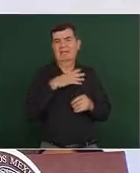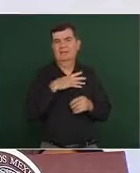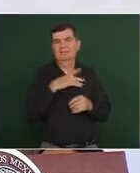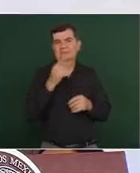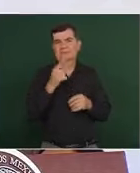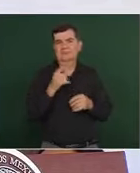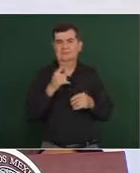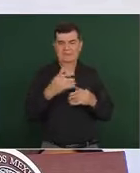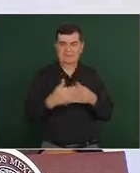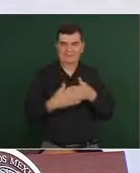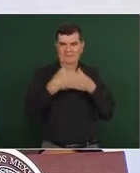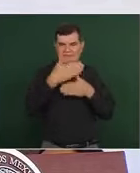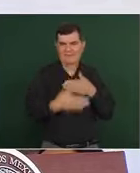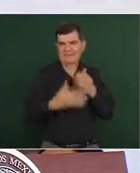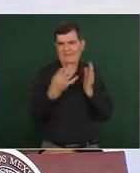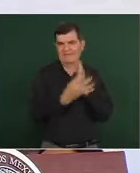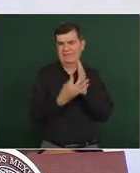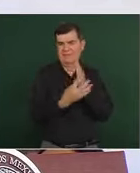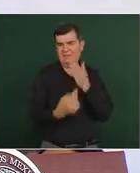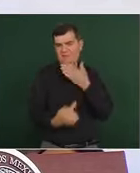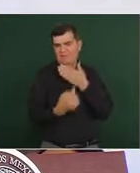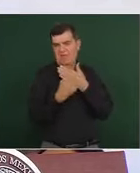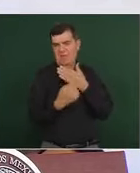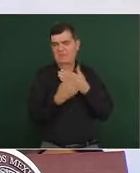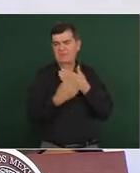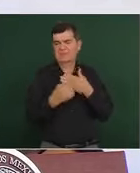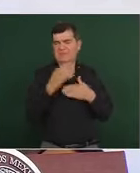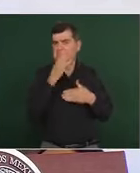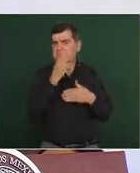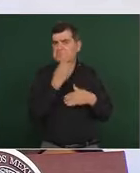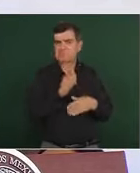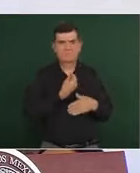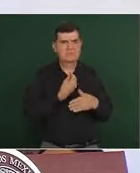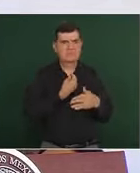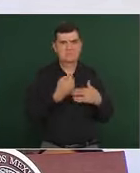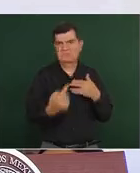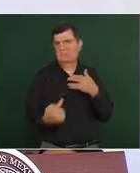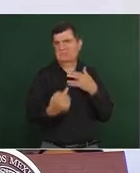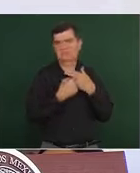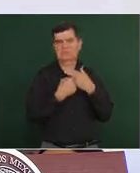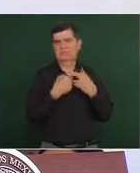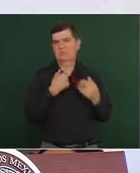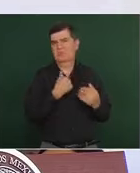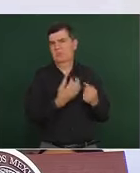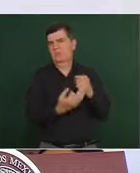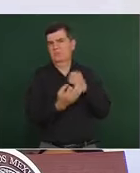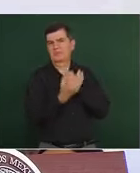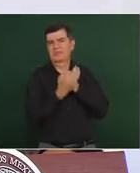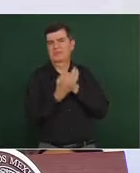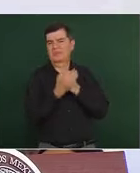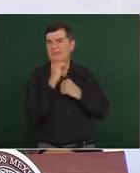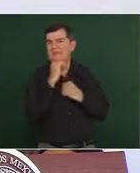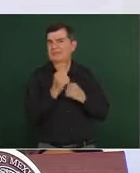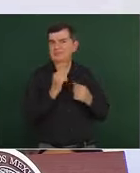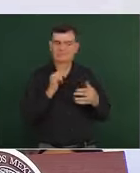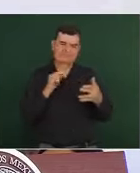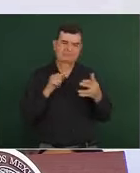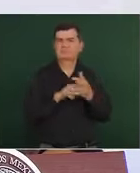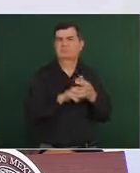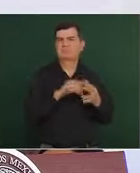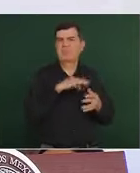el blindaje con el que contamos no puede proteger a nuestro personal de este